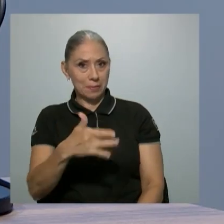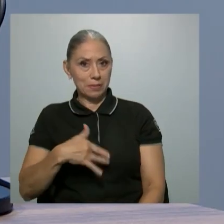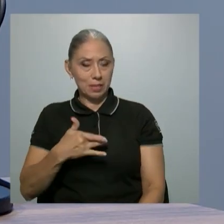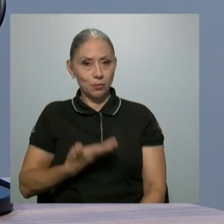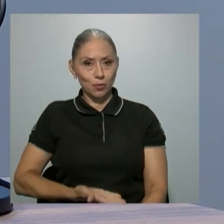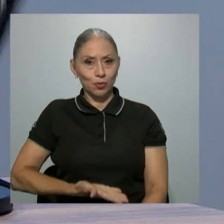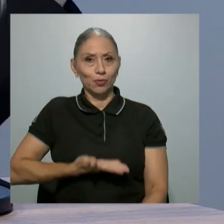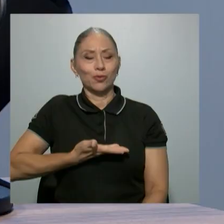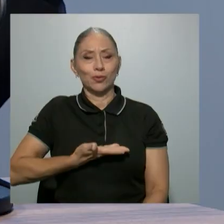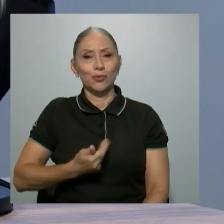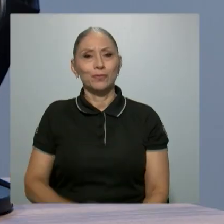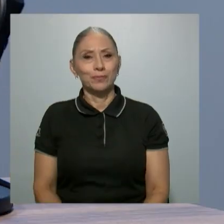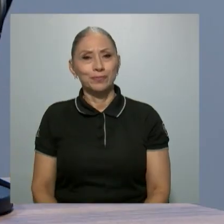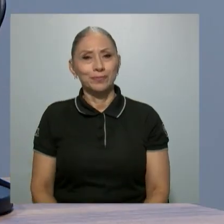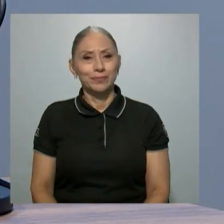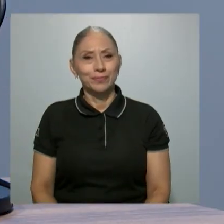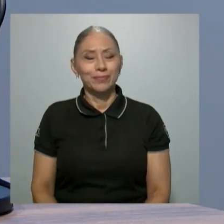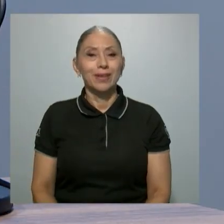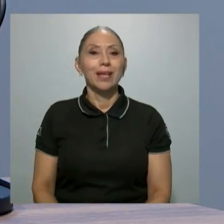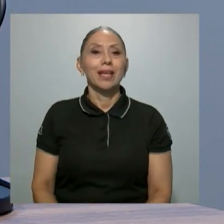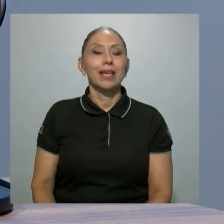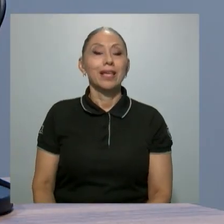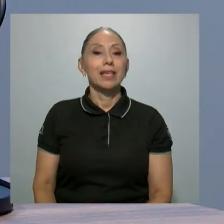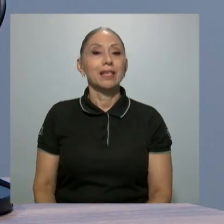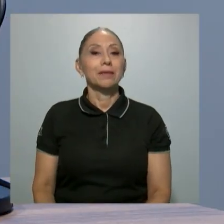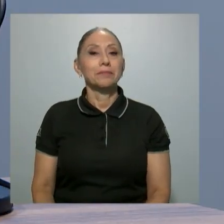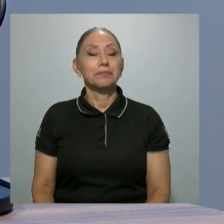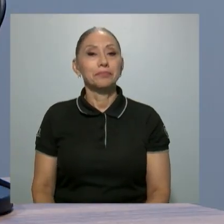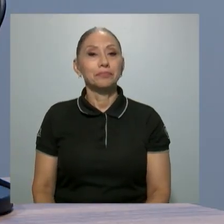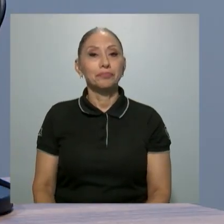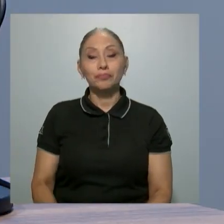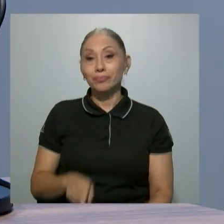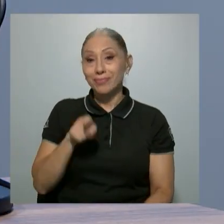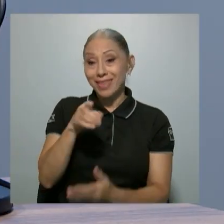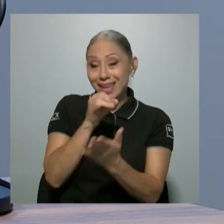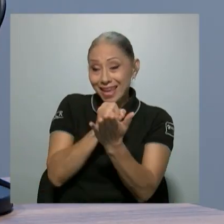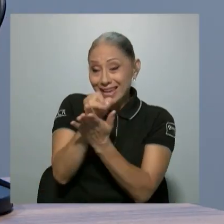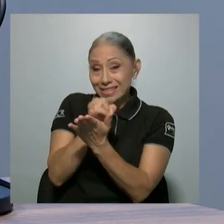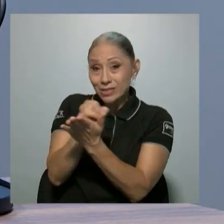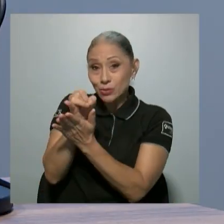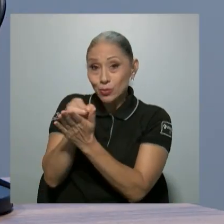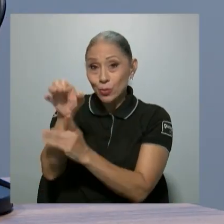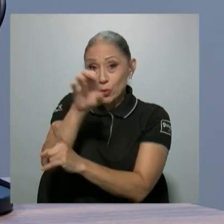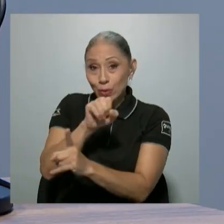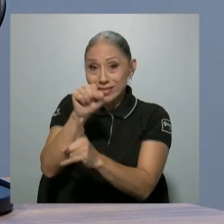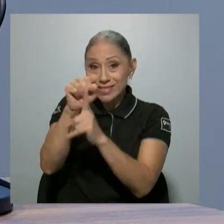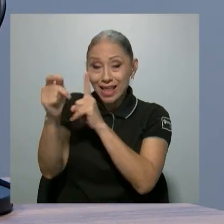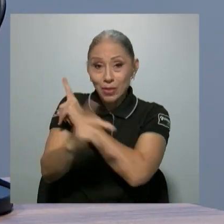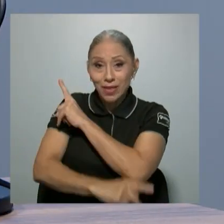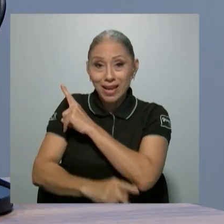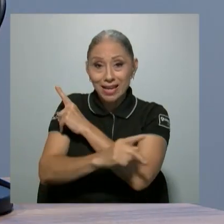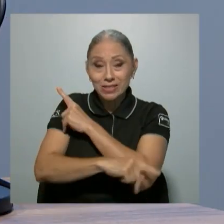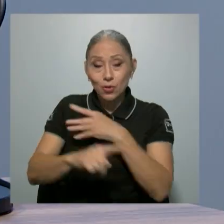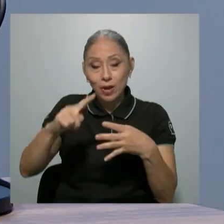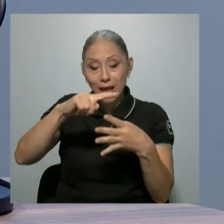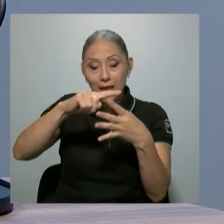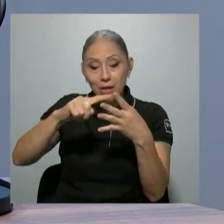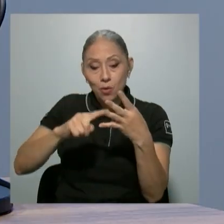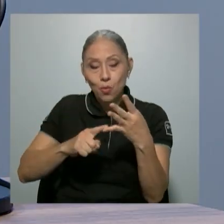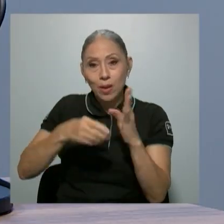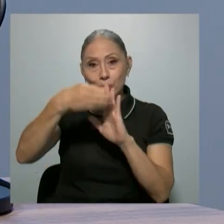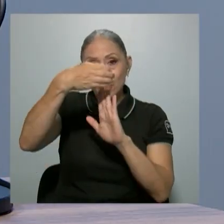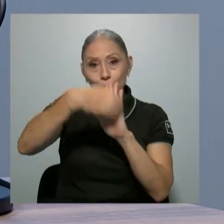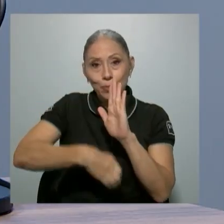Y uno de los 4 segmentos del estudio, como dijo ella, es el tema de política,